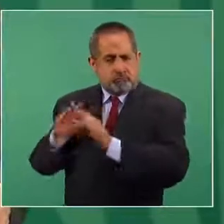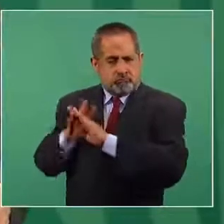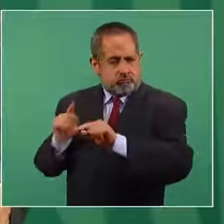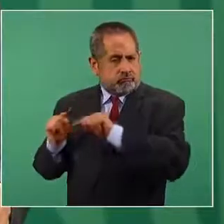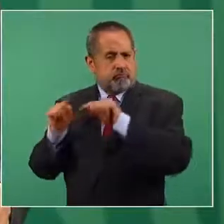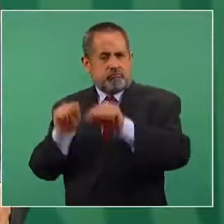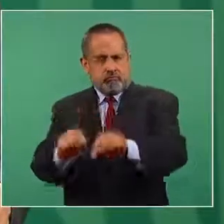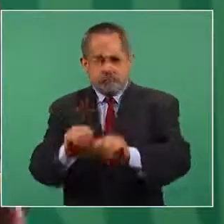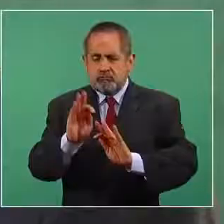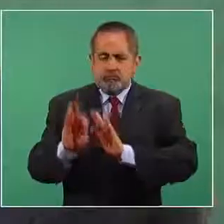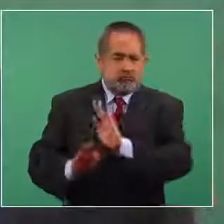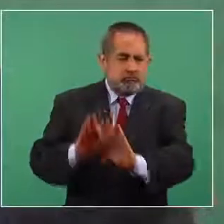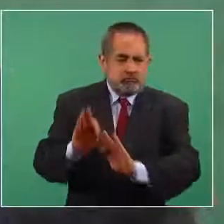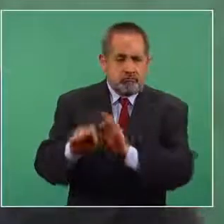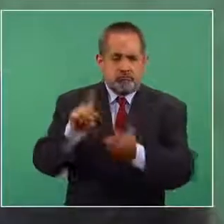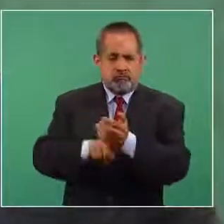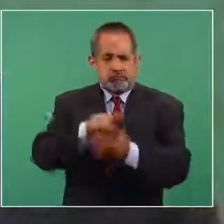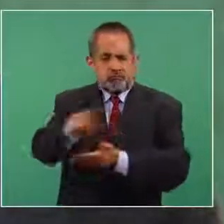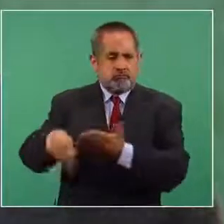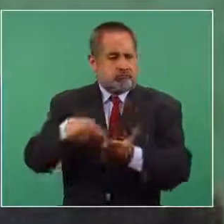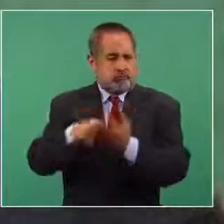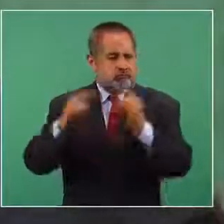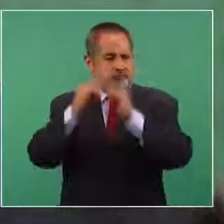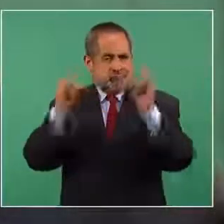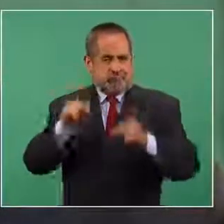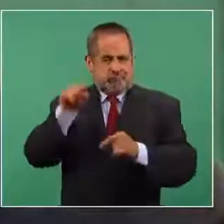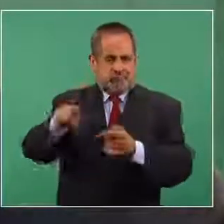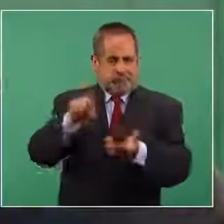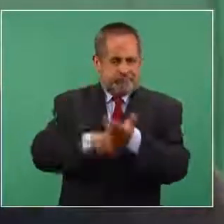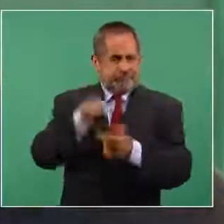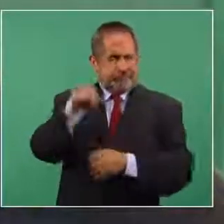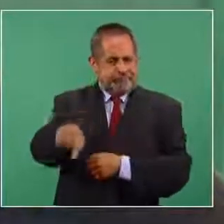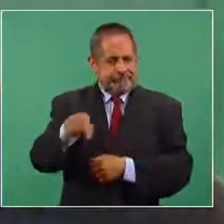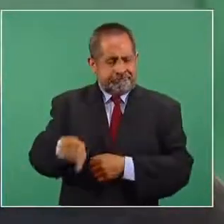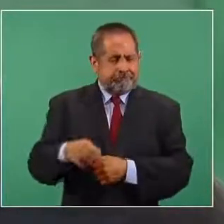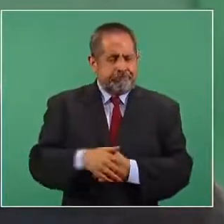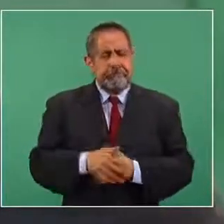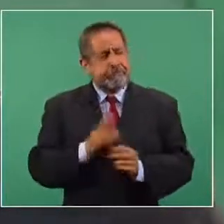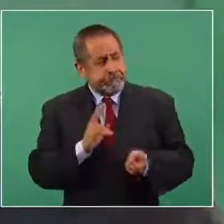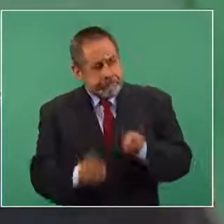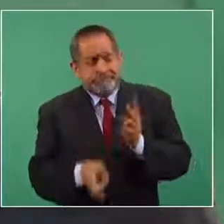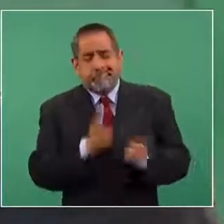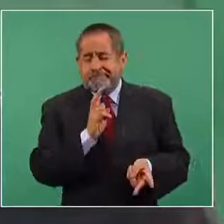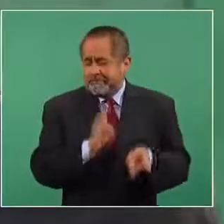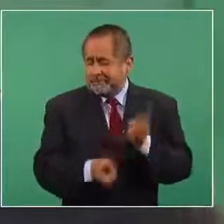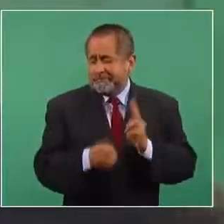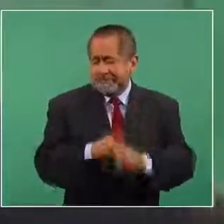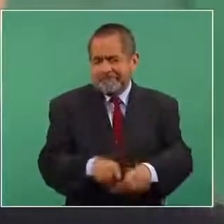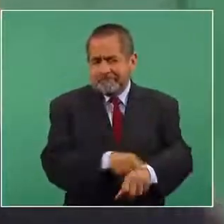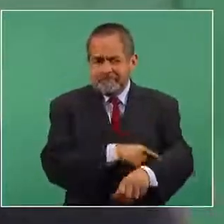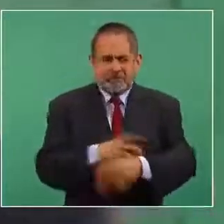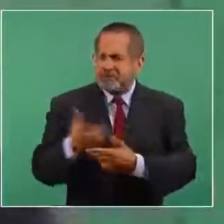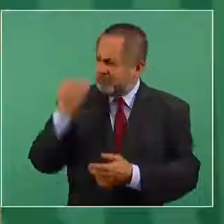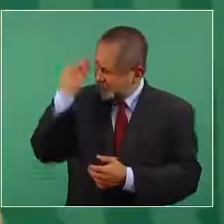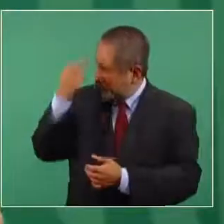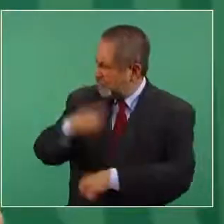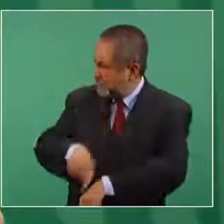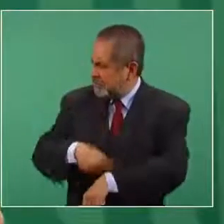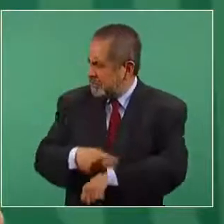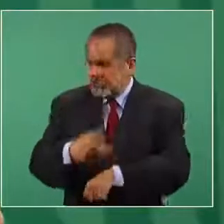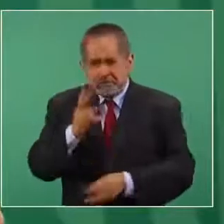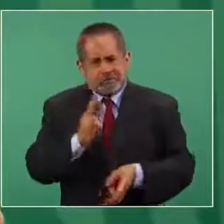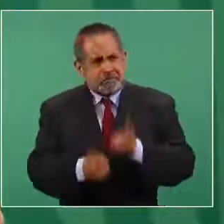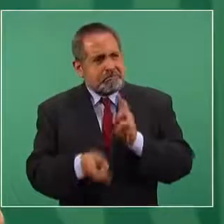migrantes en ese refugio. O sea, hablamos bastante. Yo no sé cuánto tiempo fue